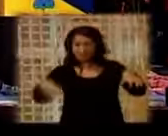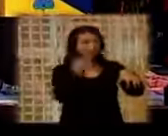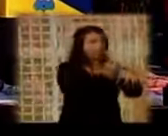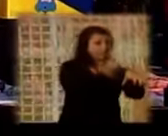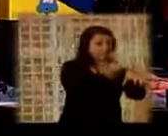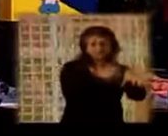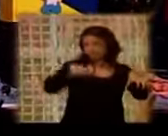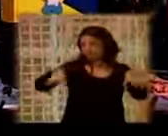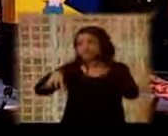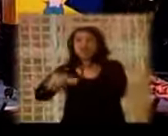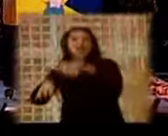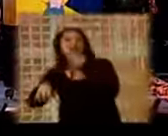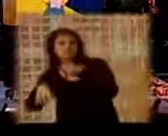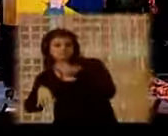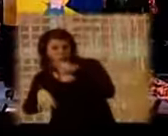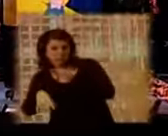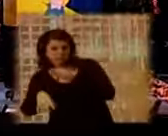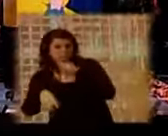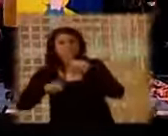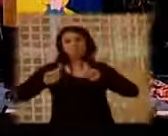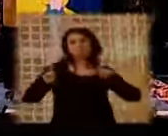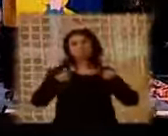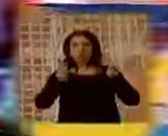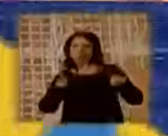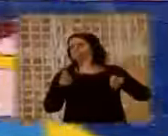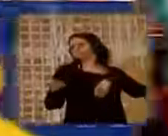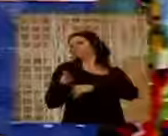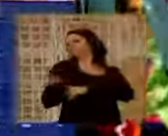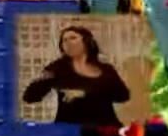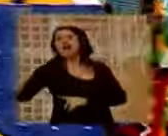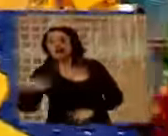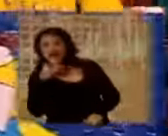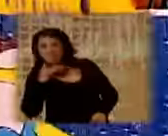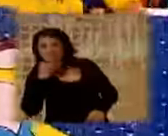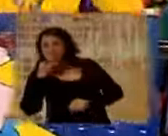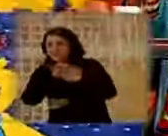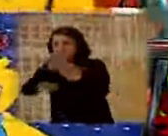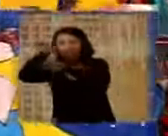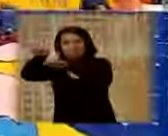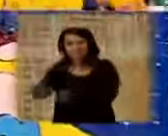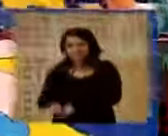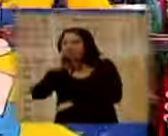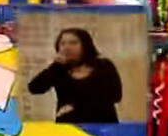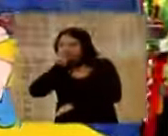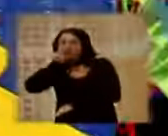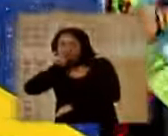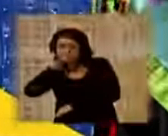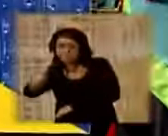Palma el color. Sin dudarlo se fue al amarillo y el pío pío en su cara les